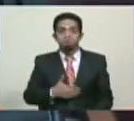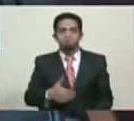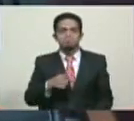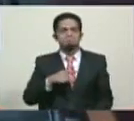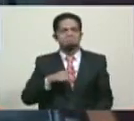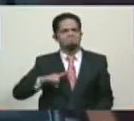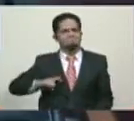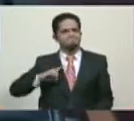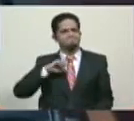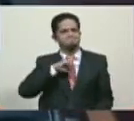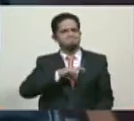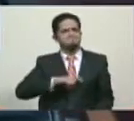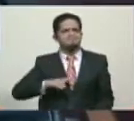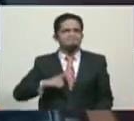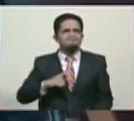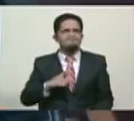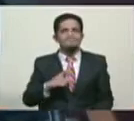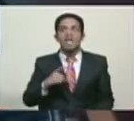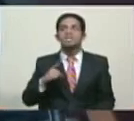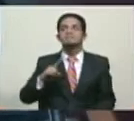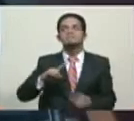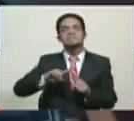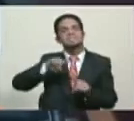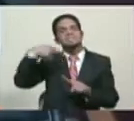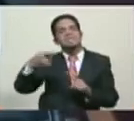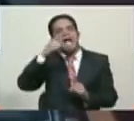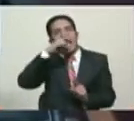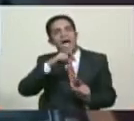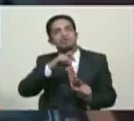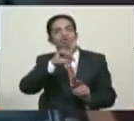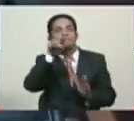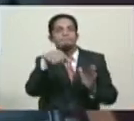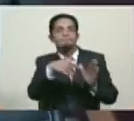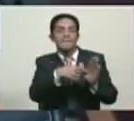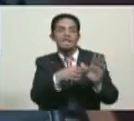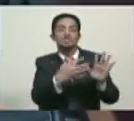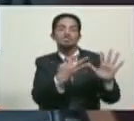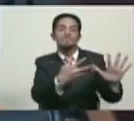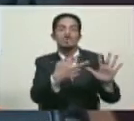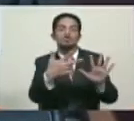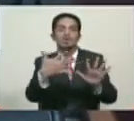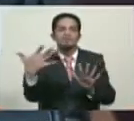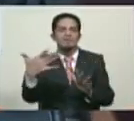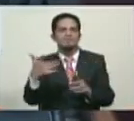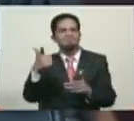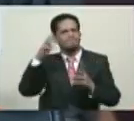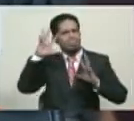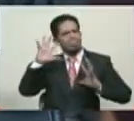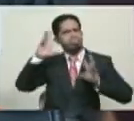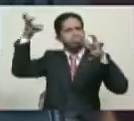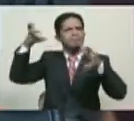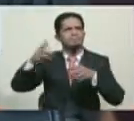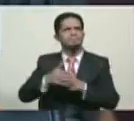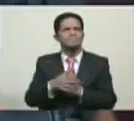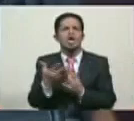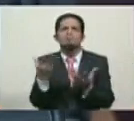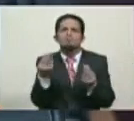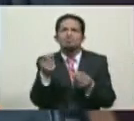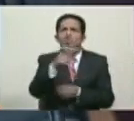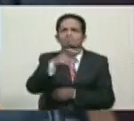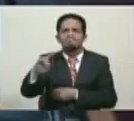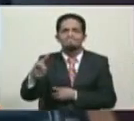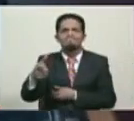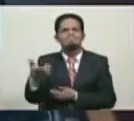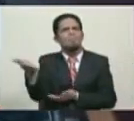voz y su grito de patria en el año 1989. No fue casualidad que muchos de ellos murieron por las